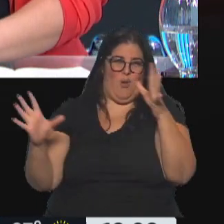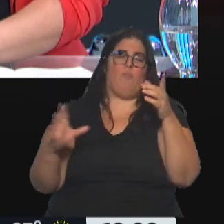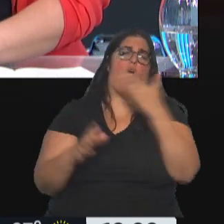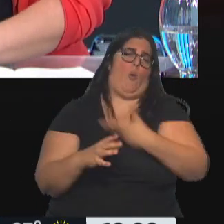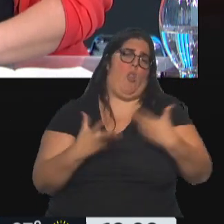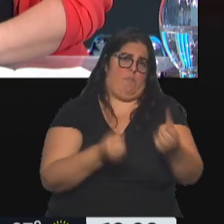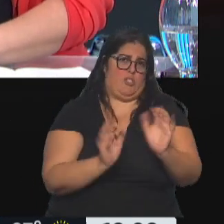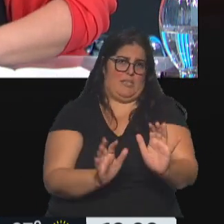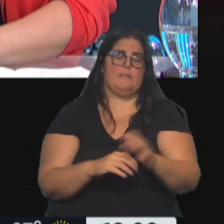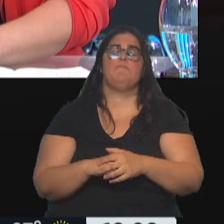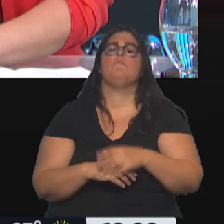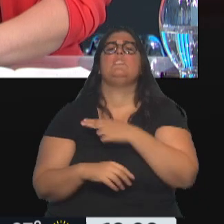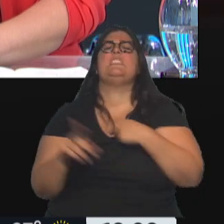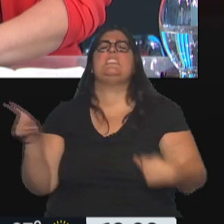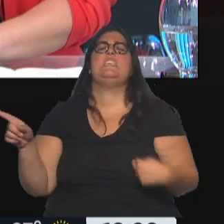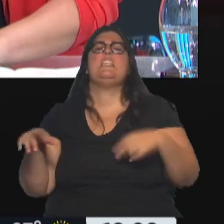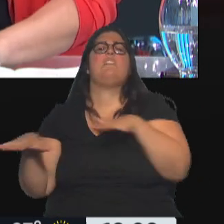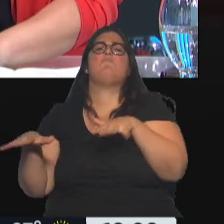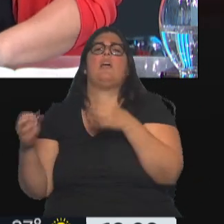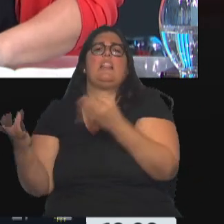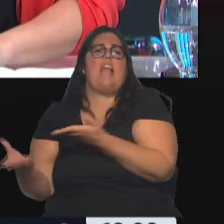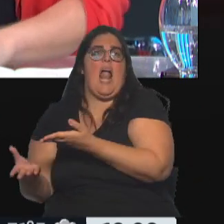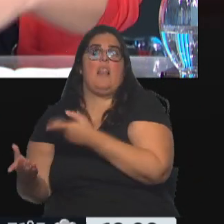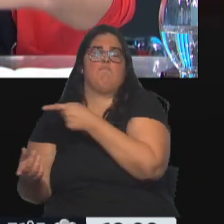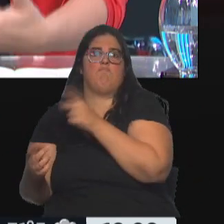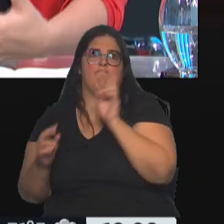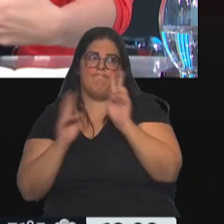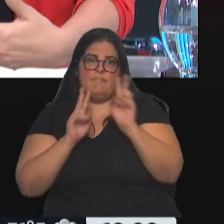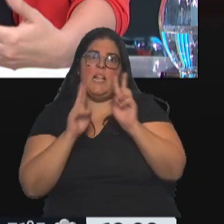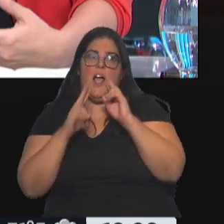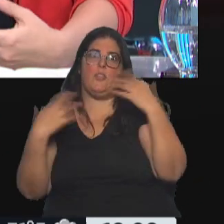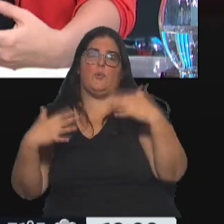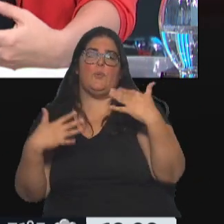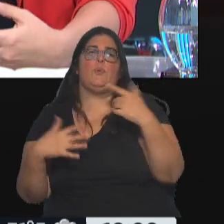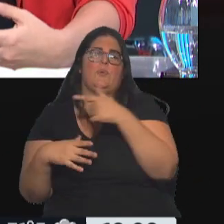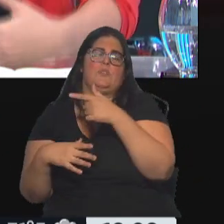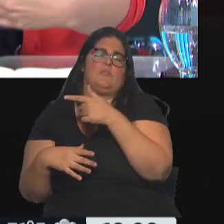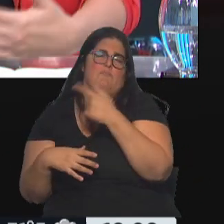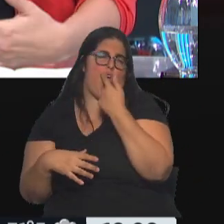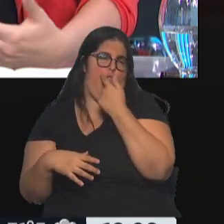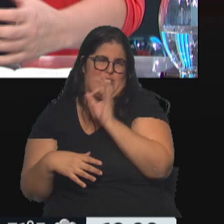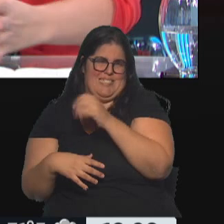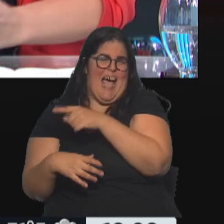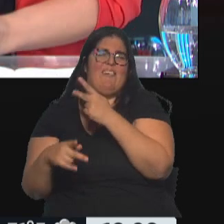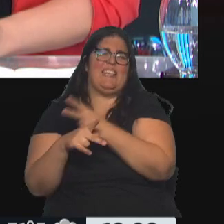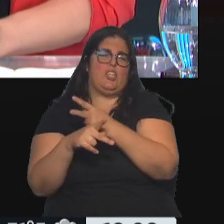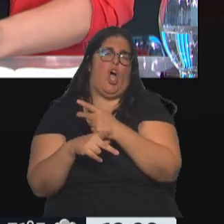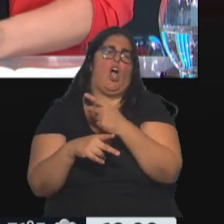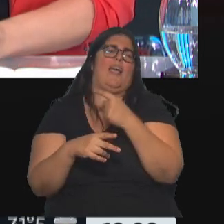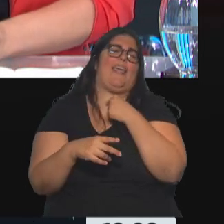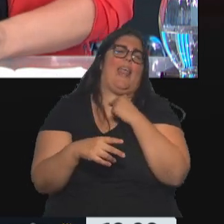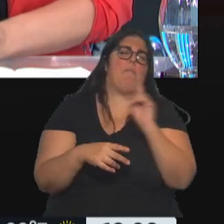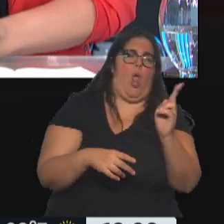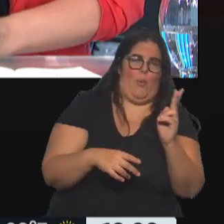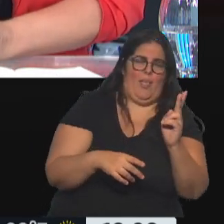desde China lo están siguiendo muy de cerca, porque si bien no es nuevo que quieren intentar prohibir, o como ellos dicen, bueno,